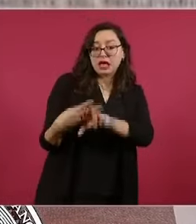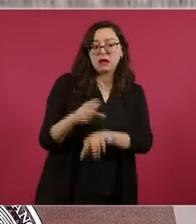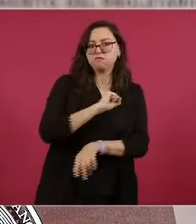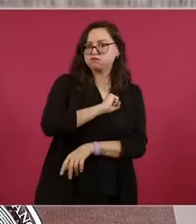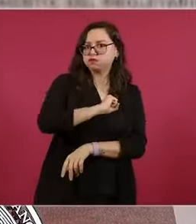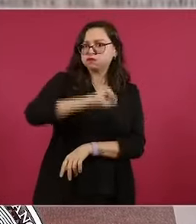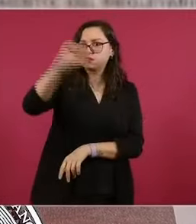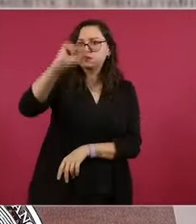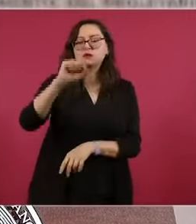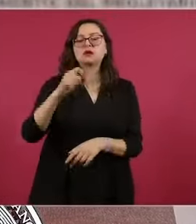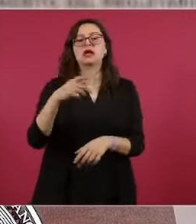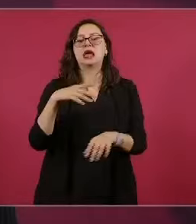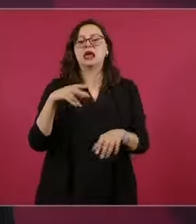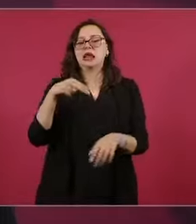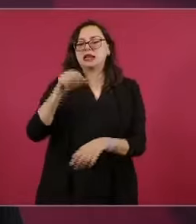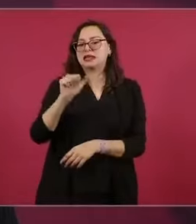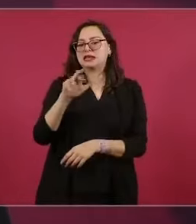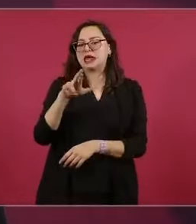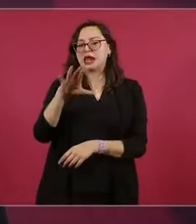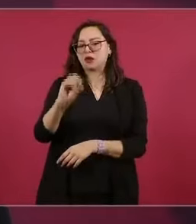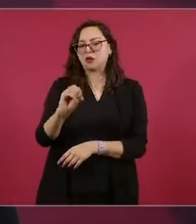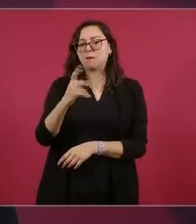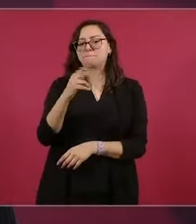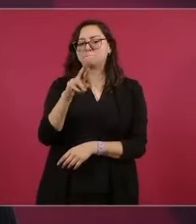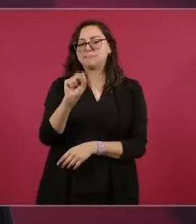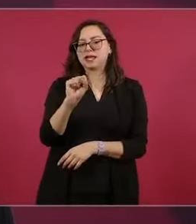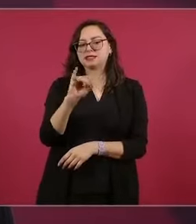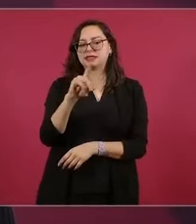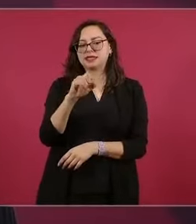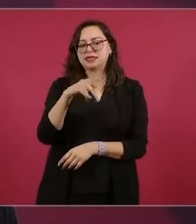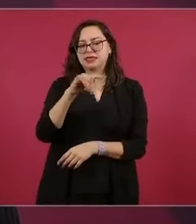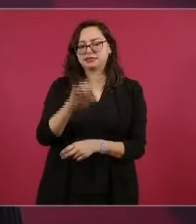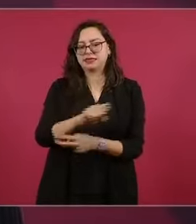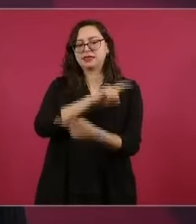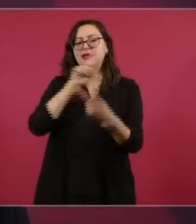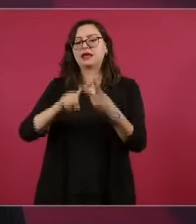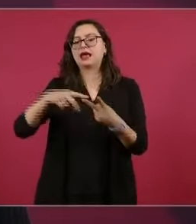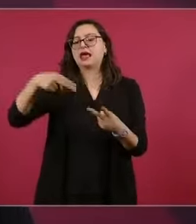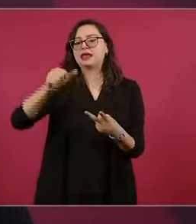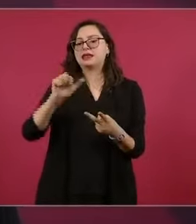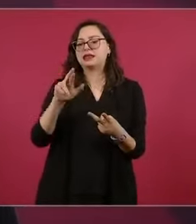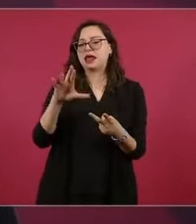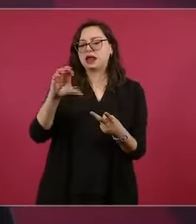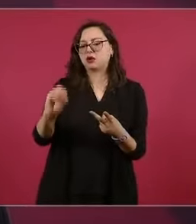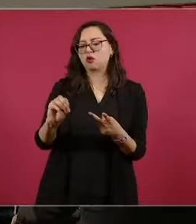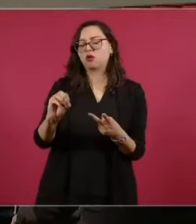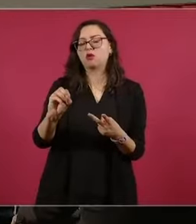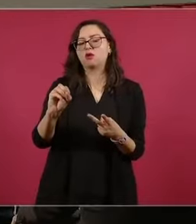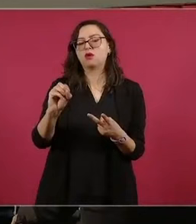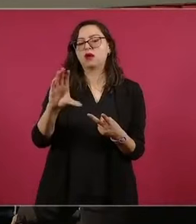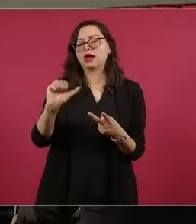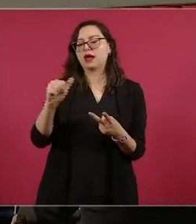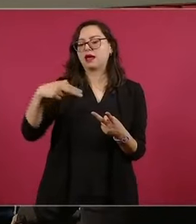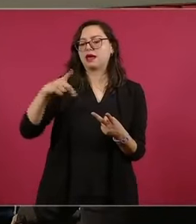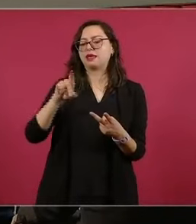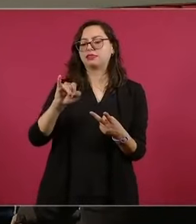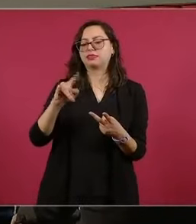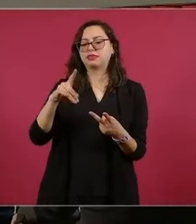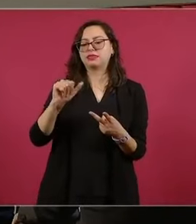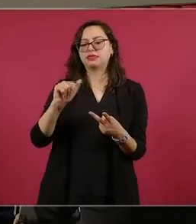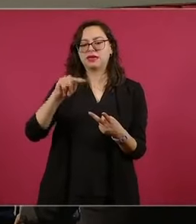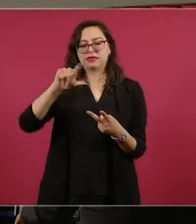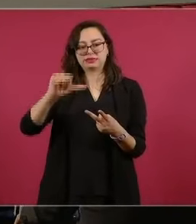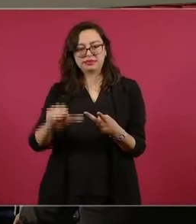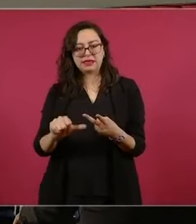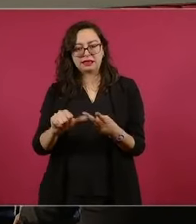y narcocandidata y hasta hacen apología del odio. Aquí en la pantalla vemos algunos mensajes de narcopresidente